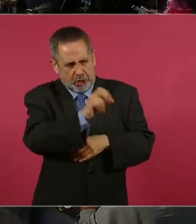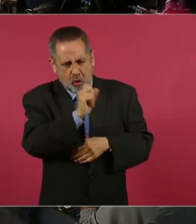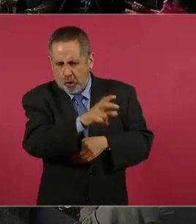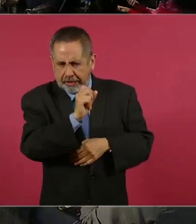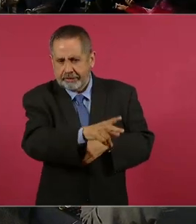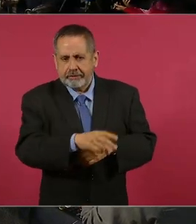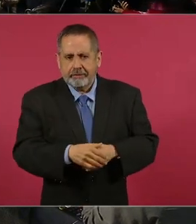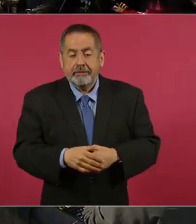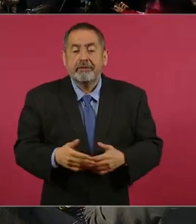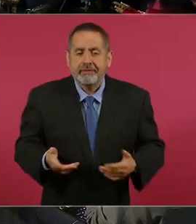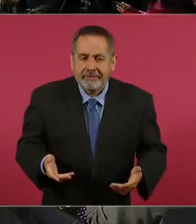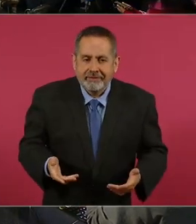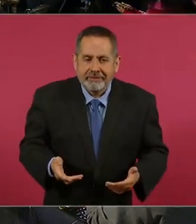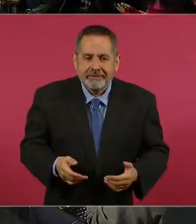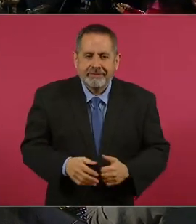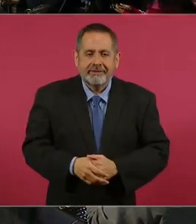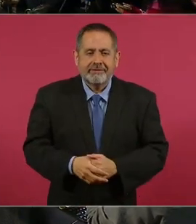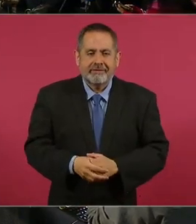Ya vamos.